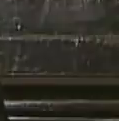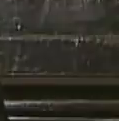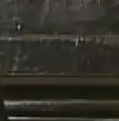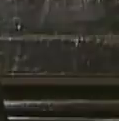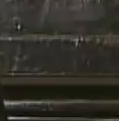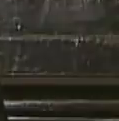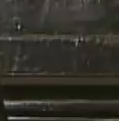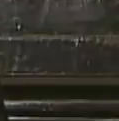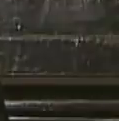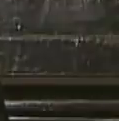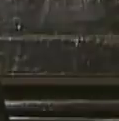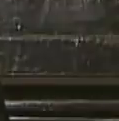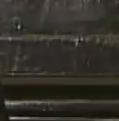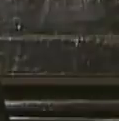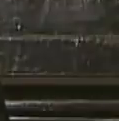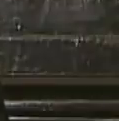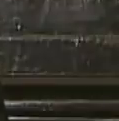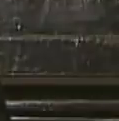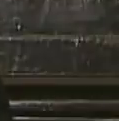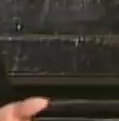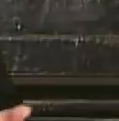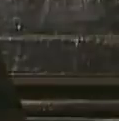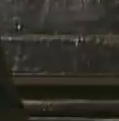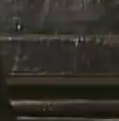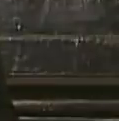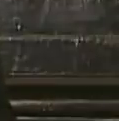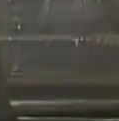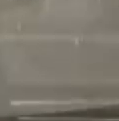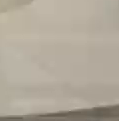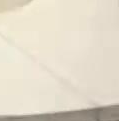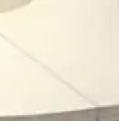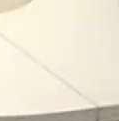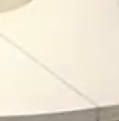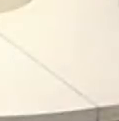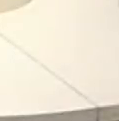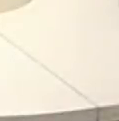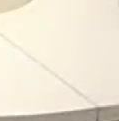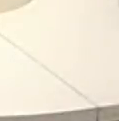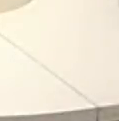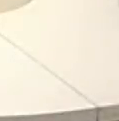de la República, la doctora Delcy Rodríguez Gómez. Adelante.